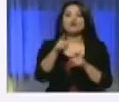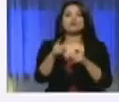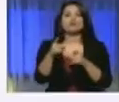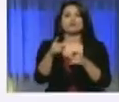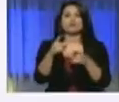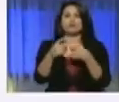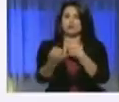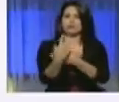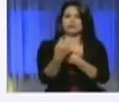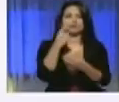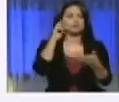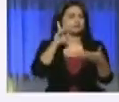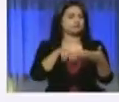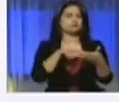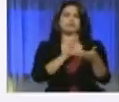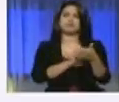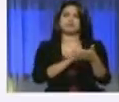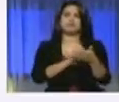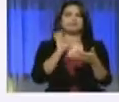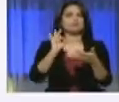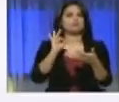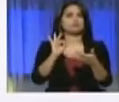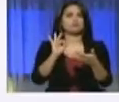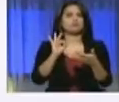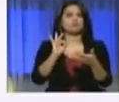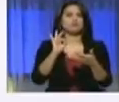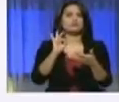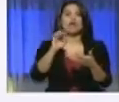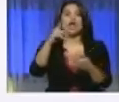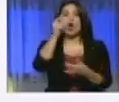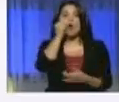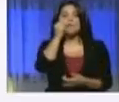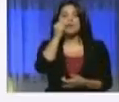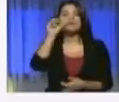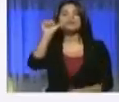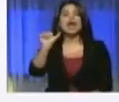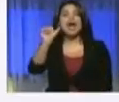acertados de Aaron Phillips,